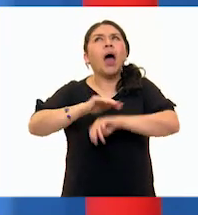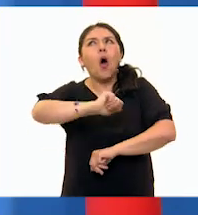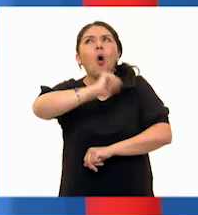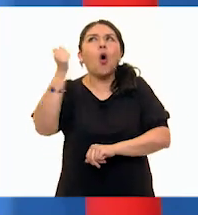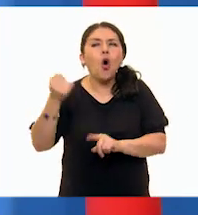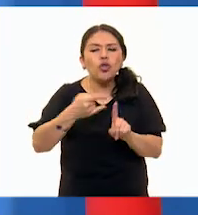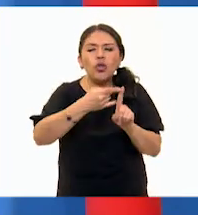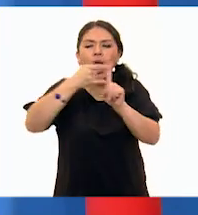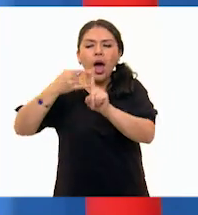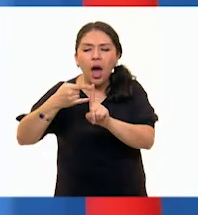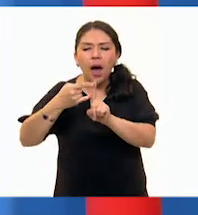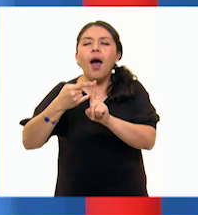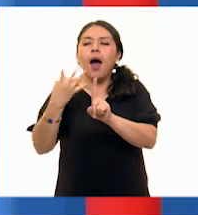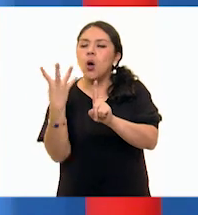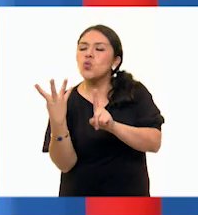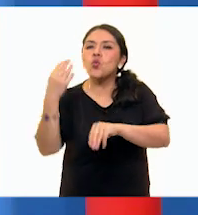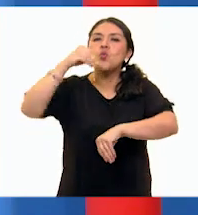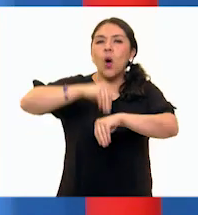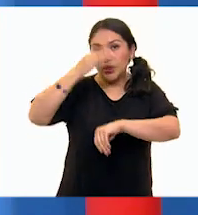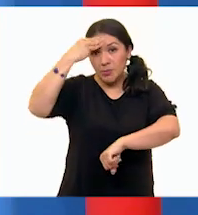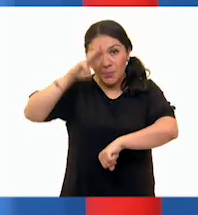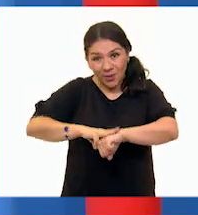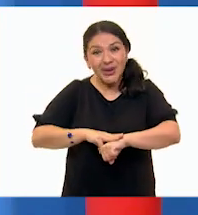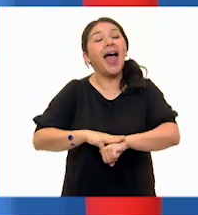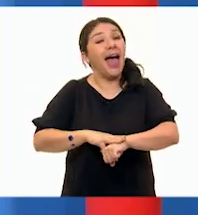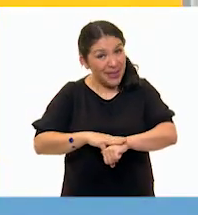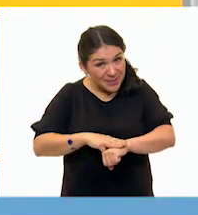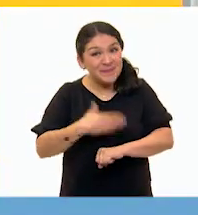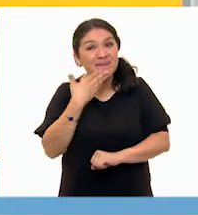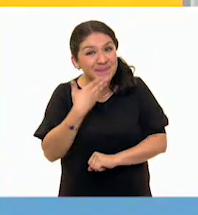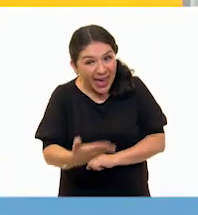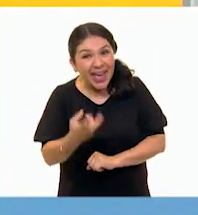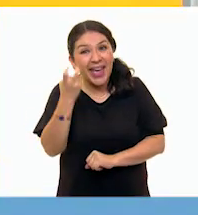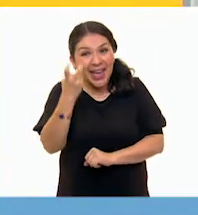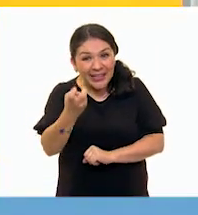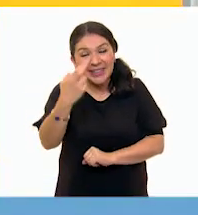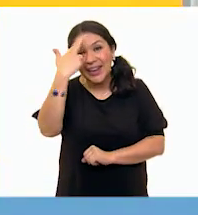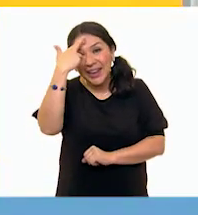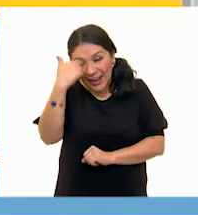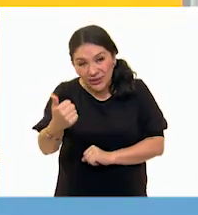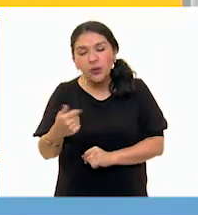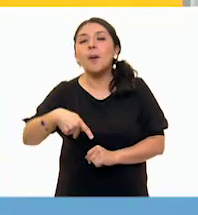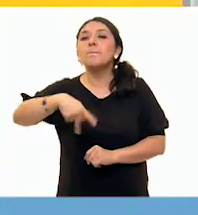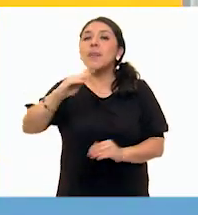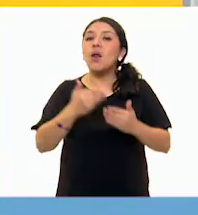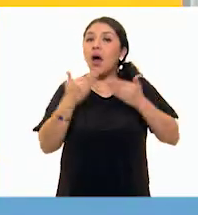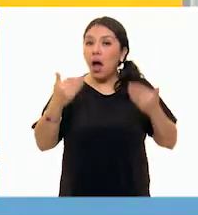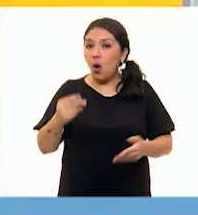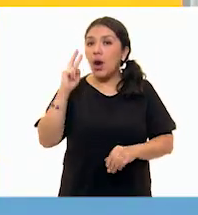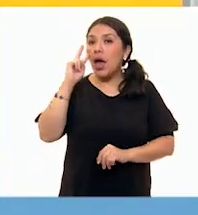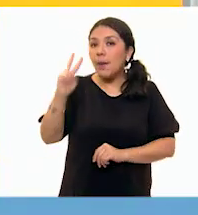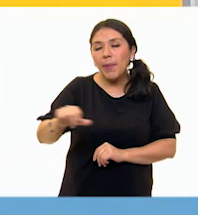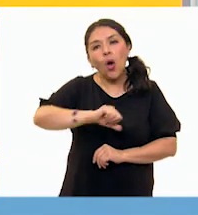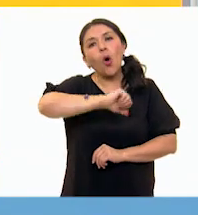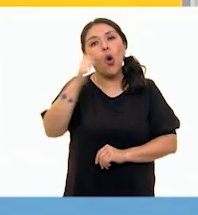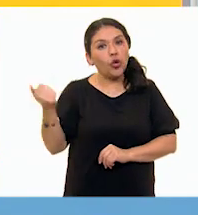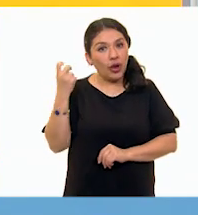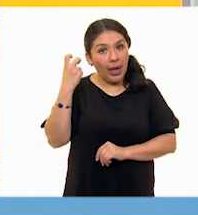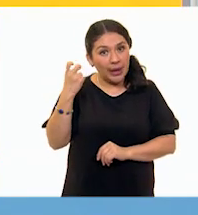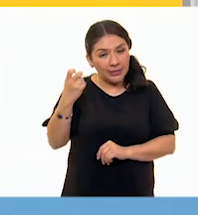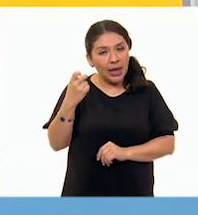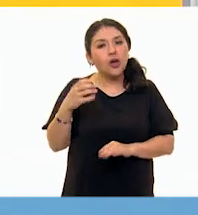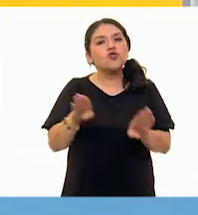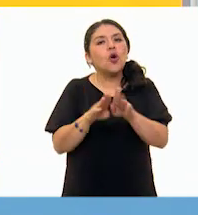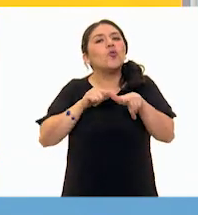sumamos 4 a la anterior. ¿Estoy en lo correcto, maestra? Exactamente, María. Pero ahora veamos esta sucesión